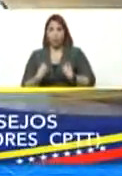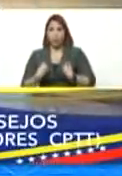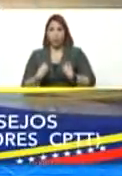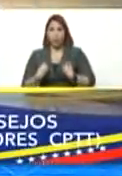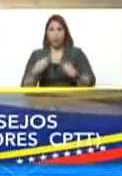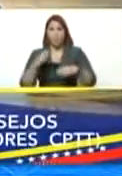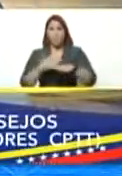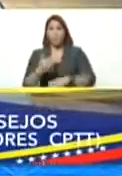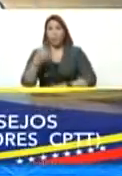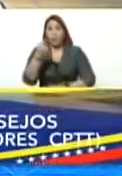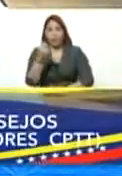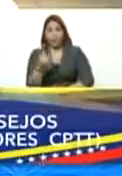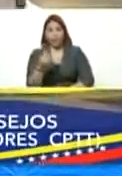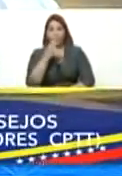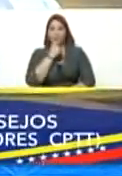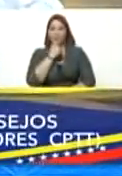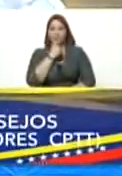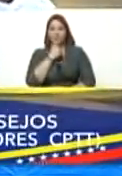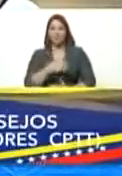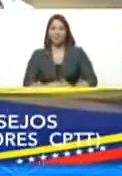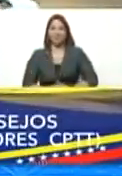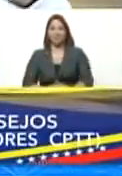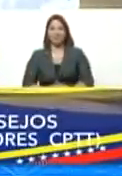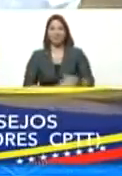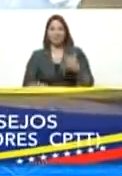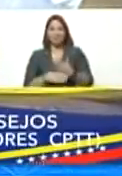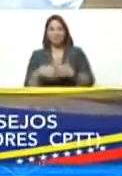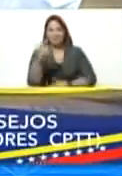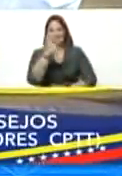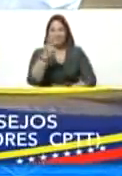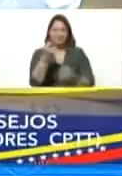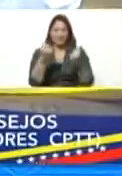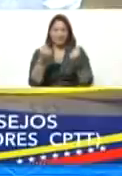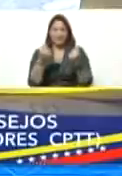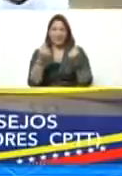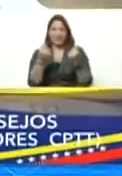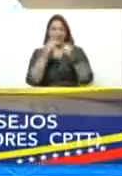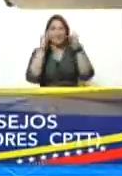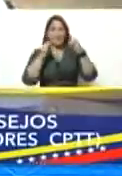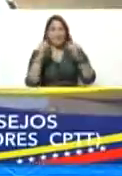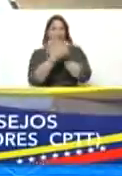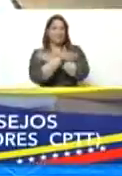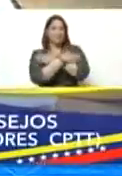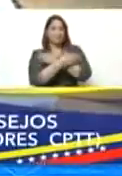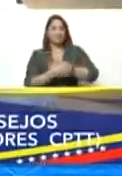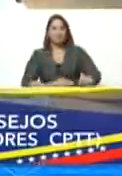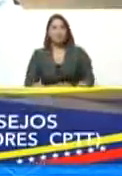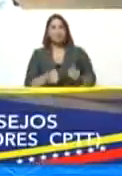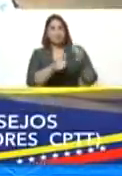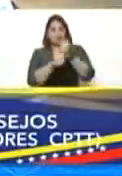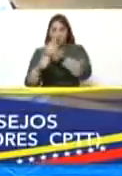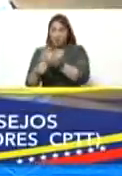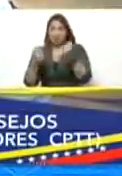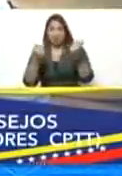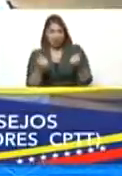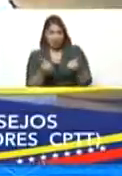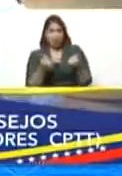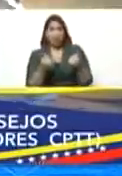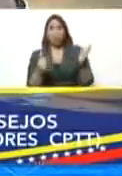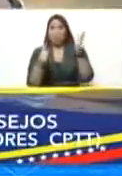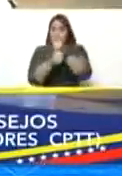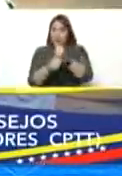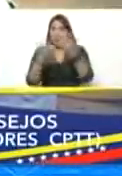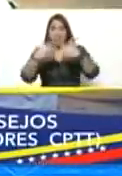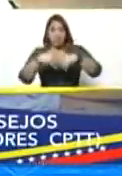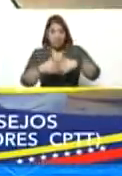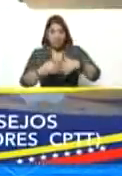hay, compadre. Vaya y busque sus reales. Muy bien, te felicito. Consiguieron sus reales, consiguieron la maquinaria,